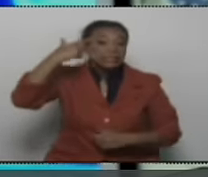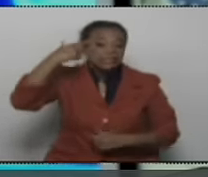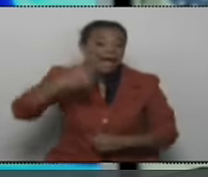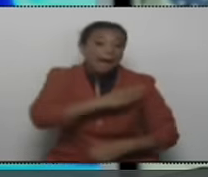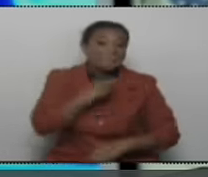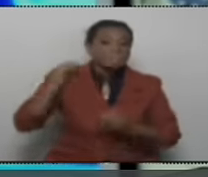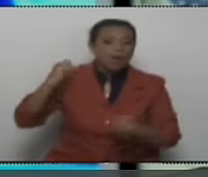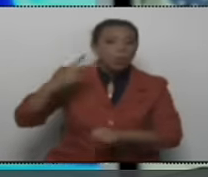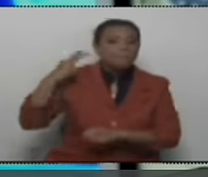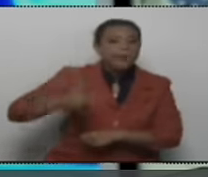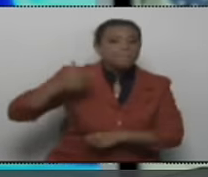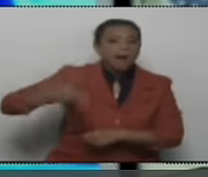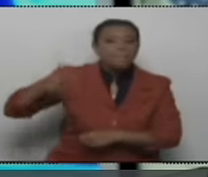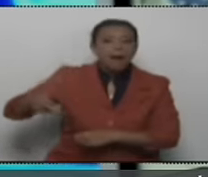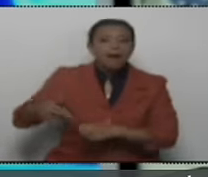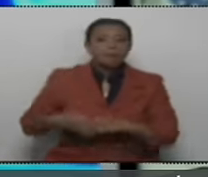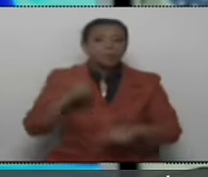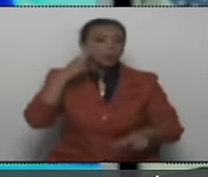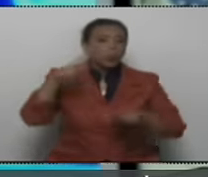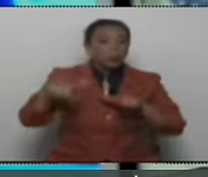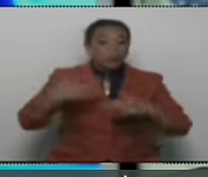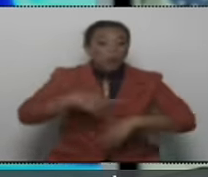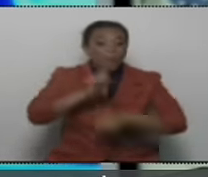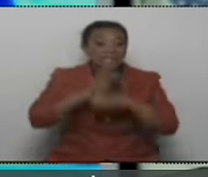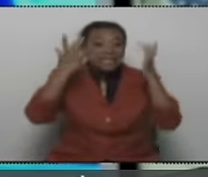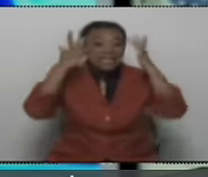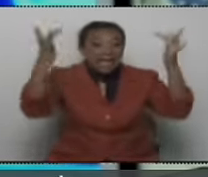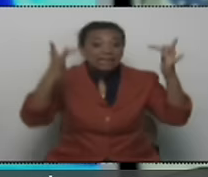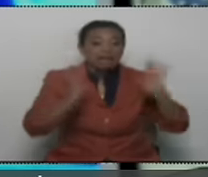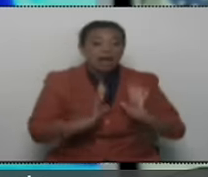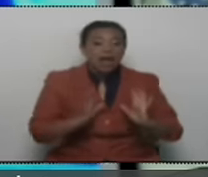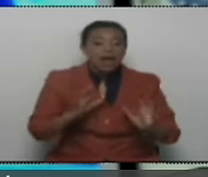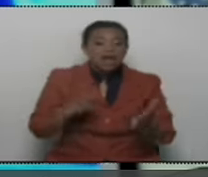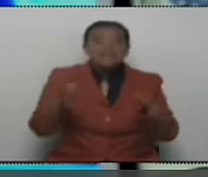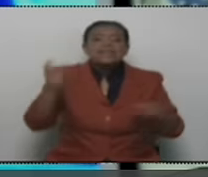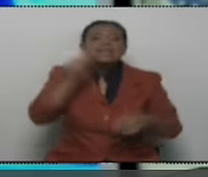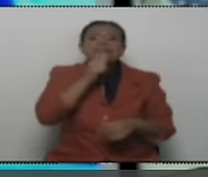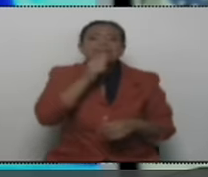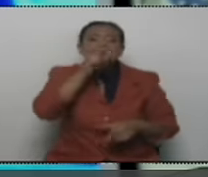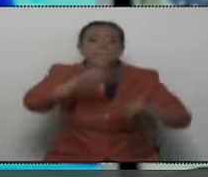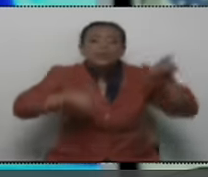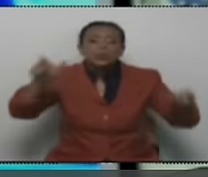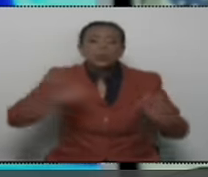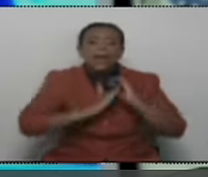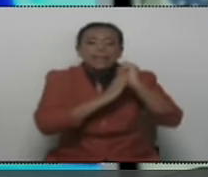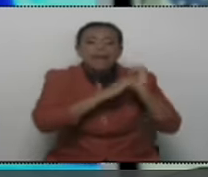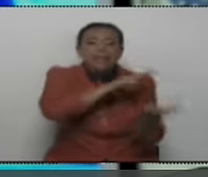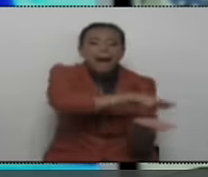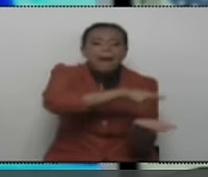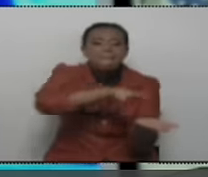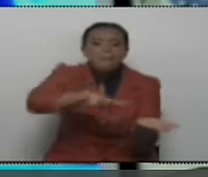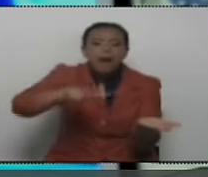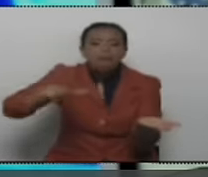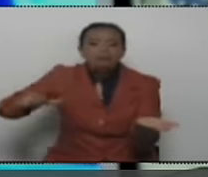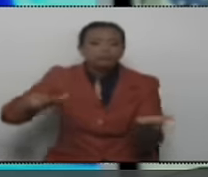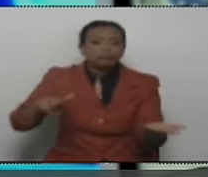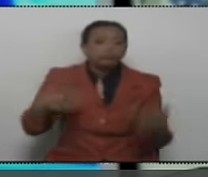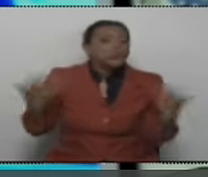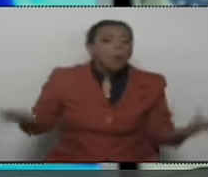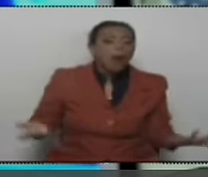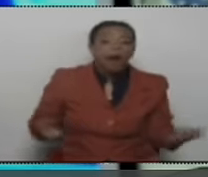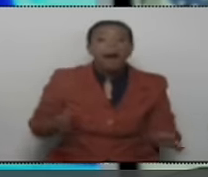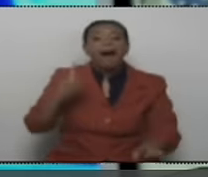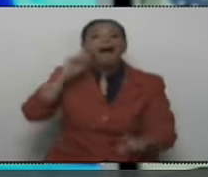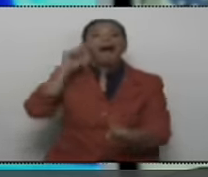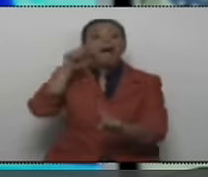mercenarios, los actores principales, y el frente del armamento, ¿con qué lo iban a hacer? El armamento. Así llegamos